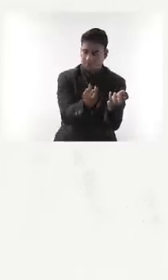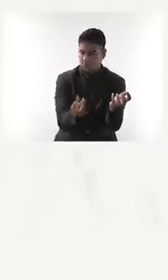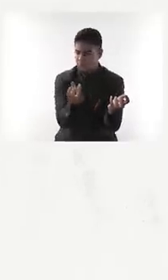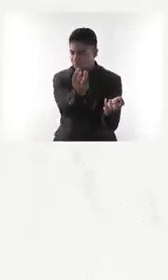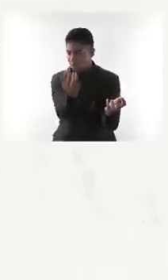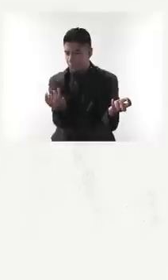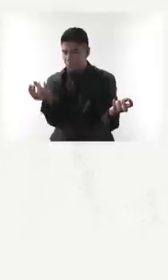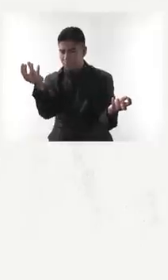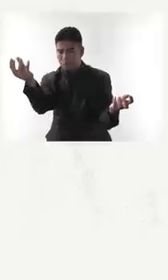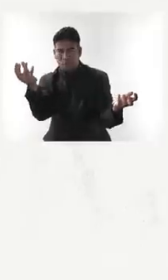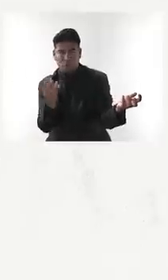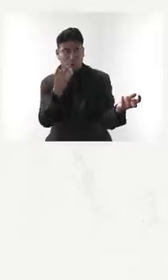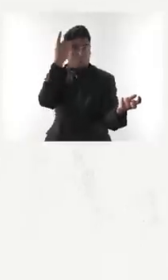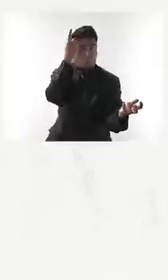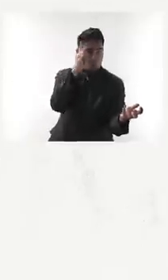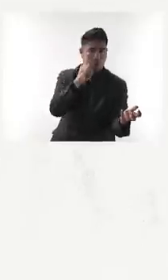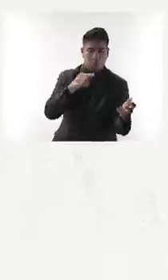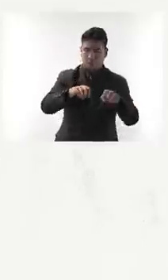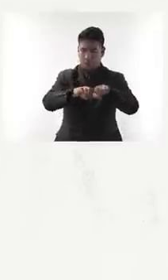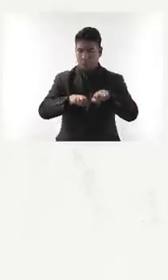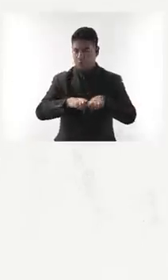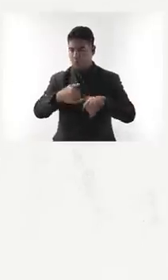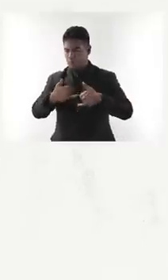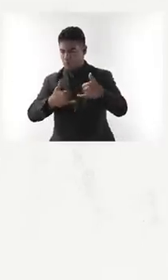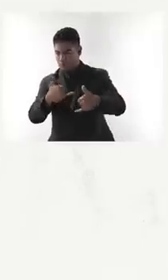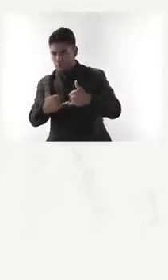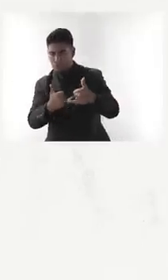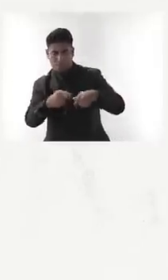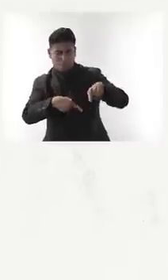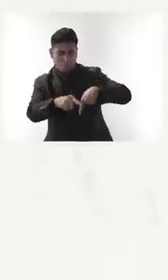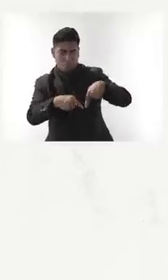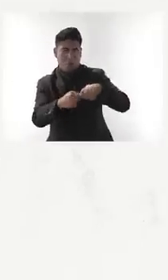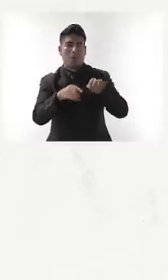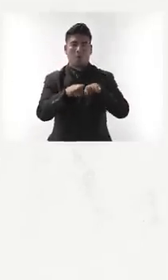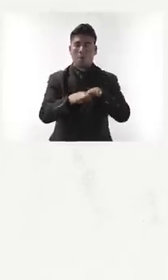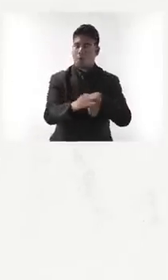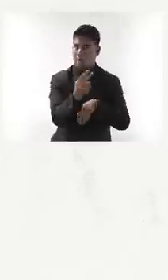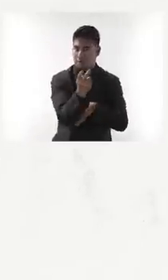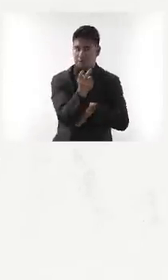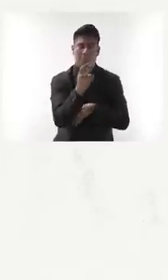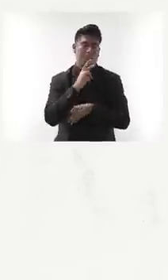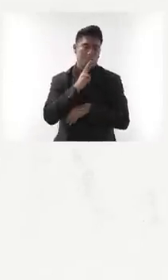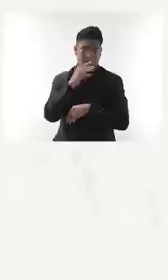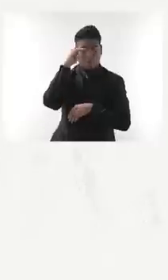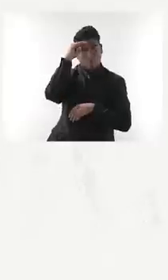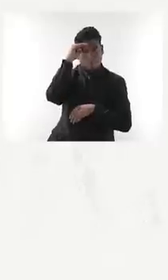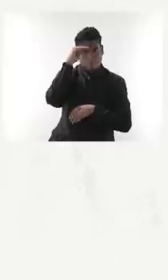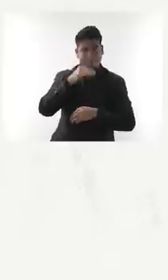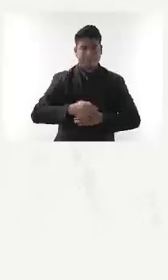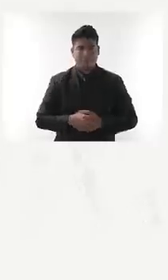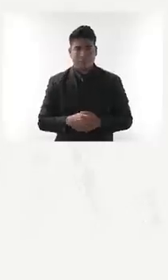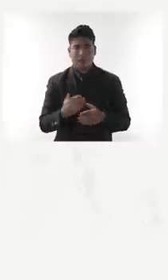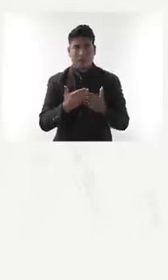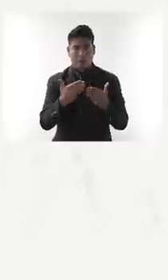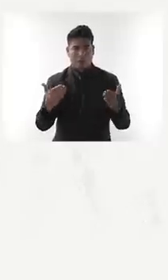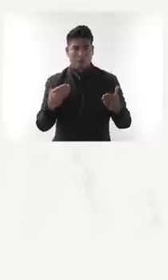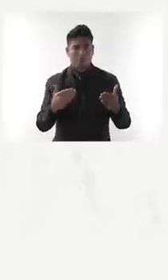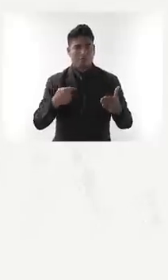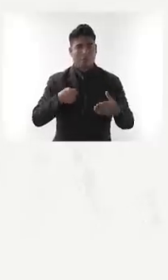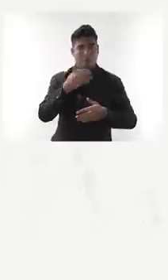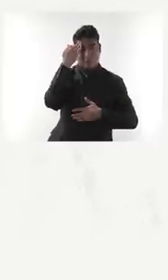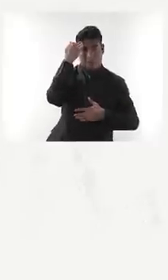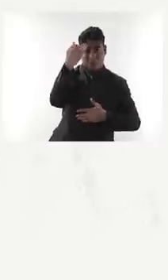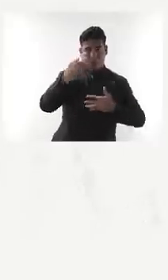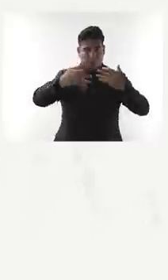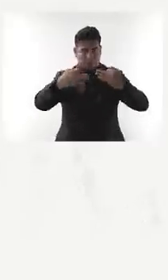hecho muchas cosas en lo deportivo que nos han ayudado a entregar mejor producto. Estrategia tiempo efectivo,